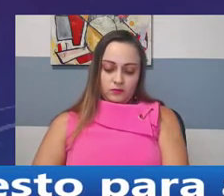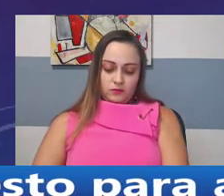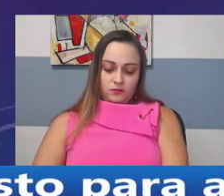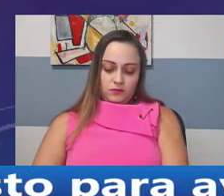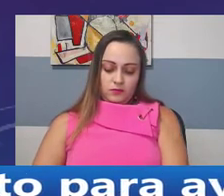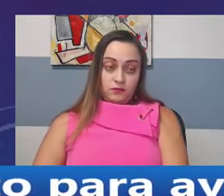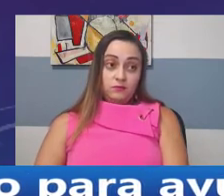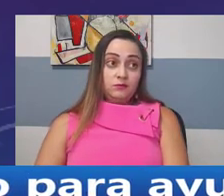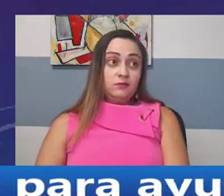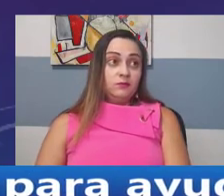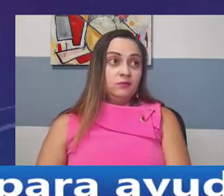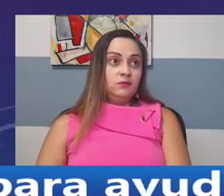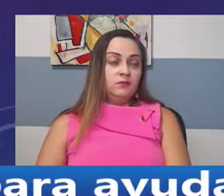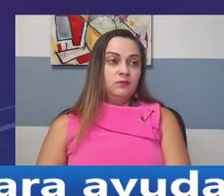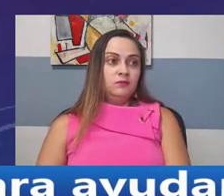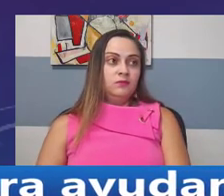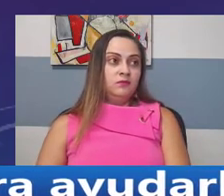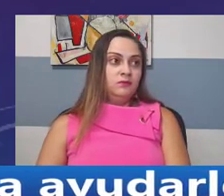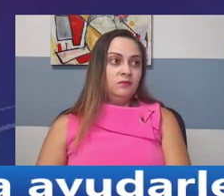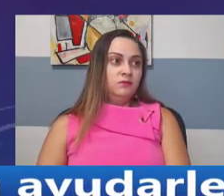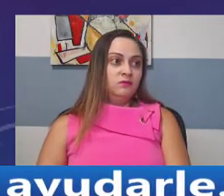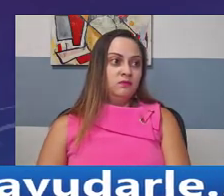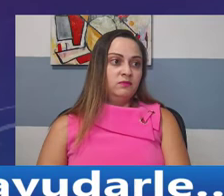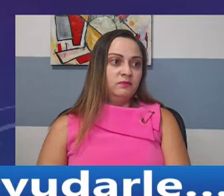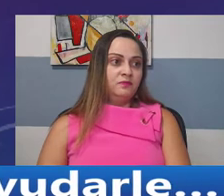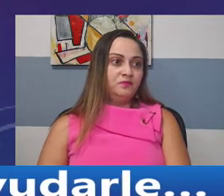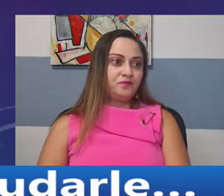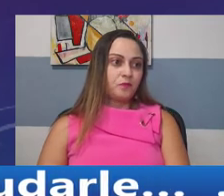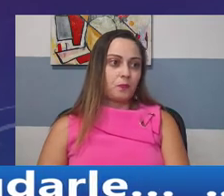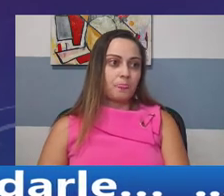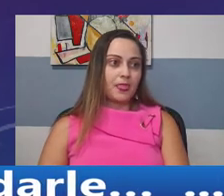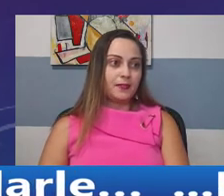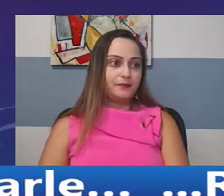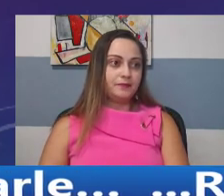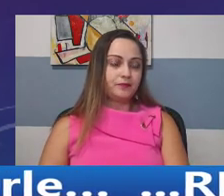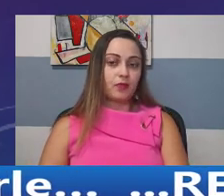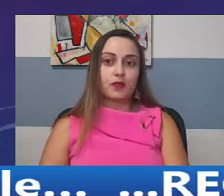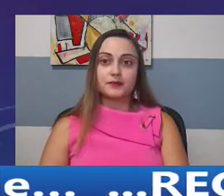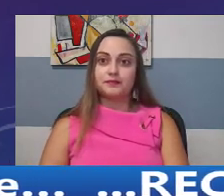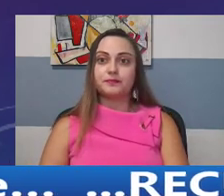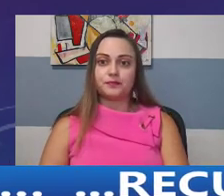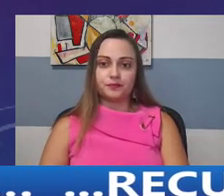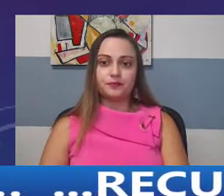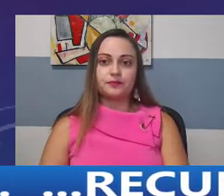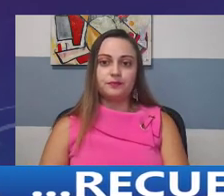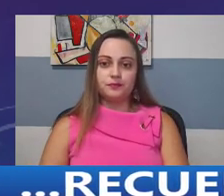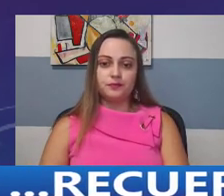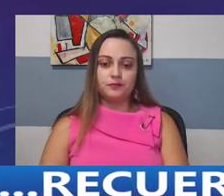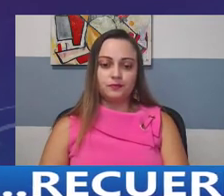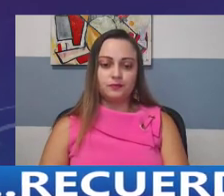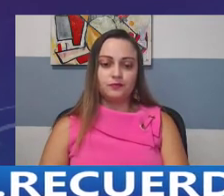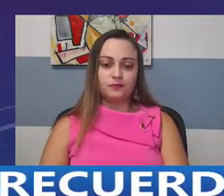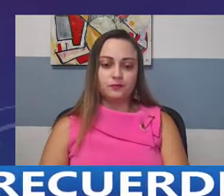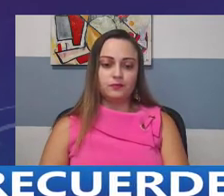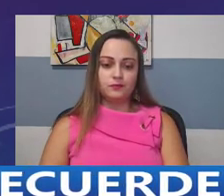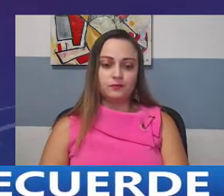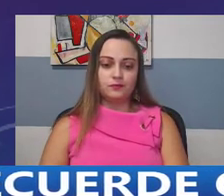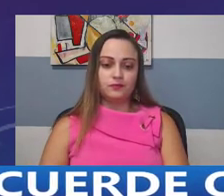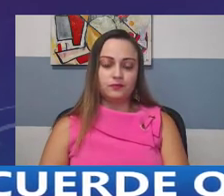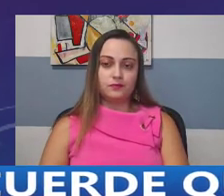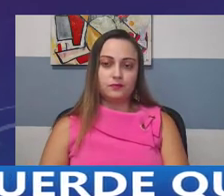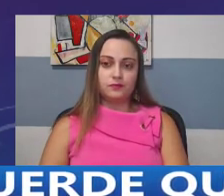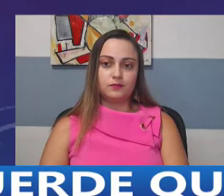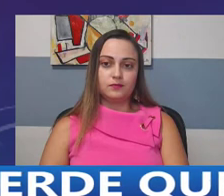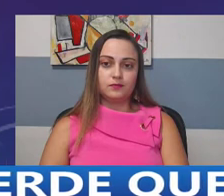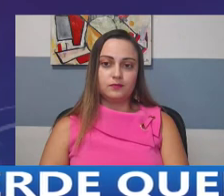100% ya no es así. Usted tiene que asesorarse con su... Con su accountant, con su CPA. Pero esto sí, hay muchas cosas que se